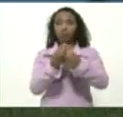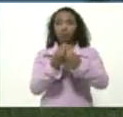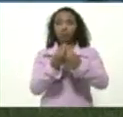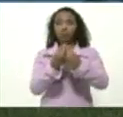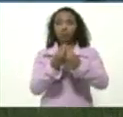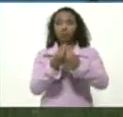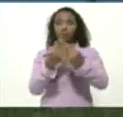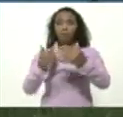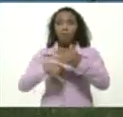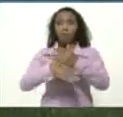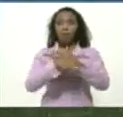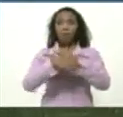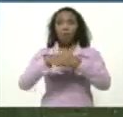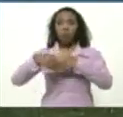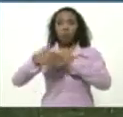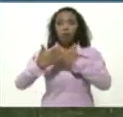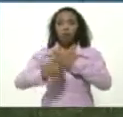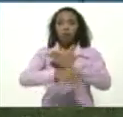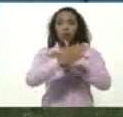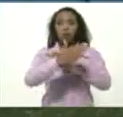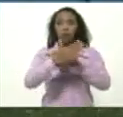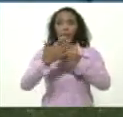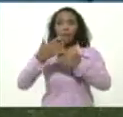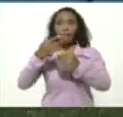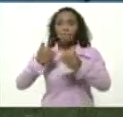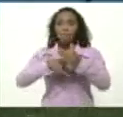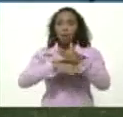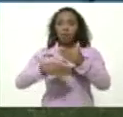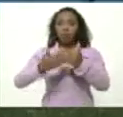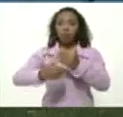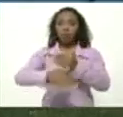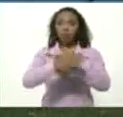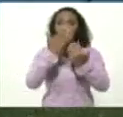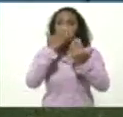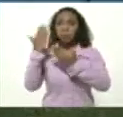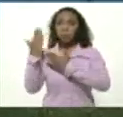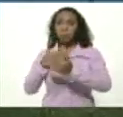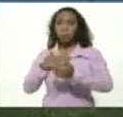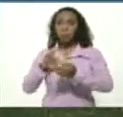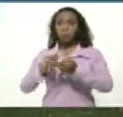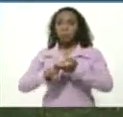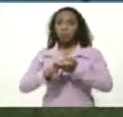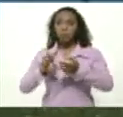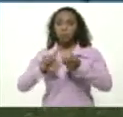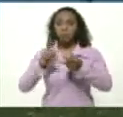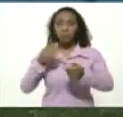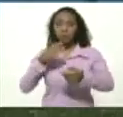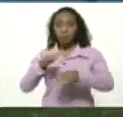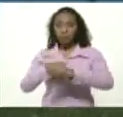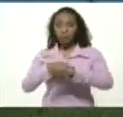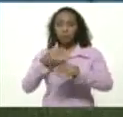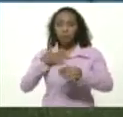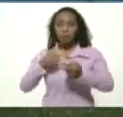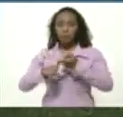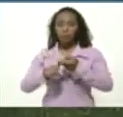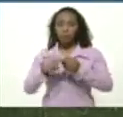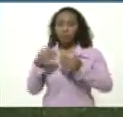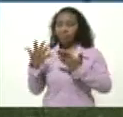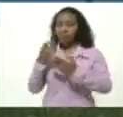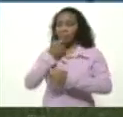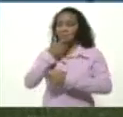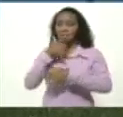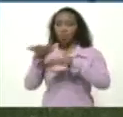Vamos adelante, pues. Vamos adelante, fíjate, Silita. Qué bello. Qué bella, pero